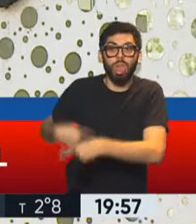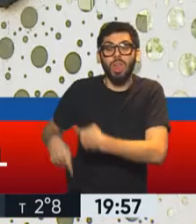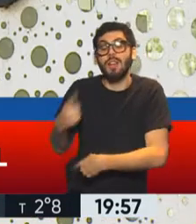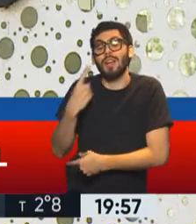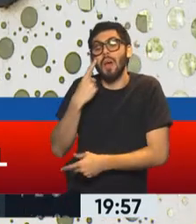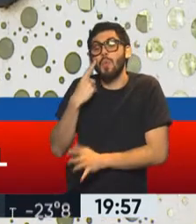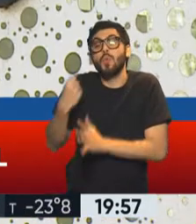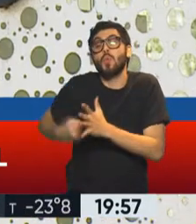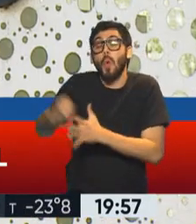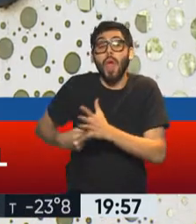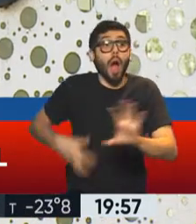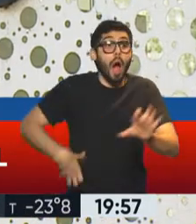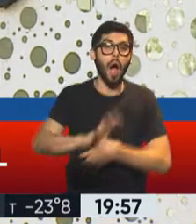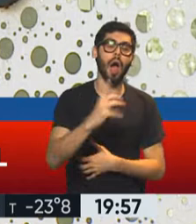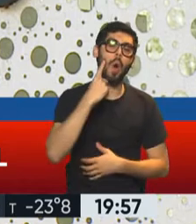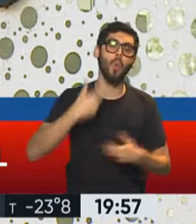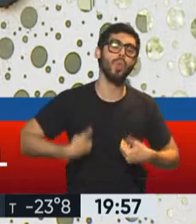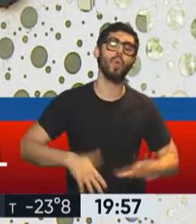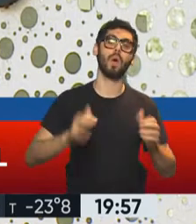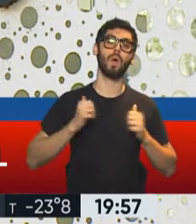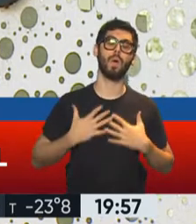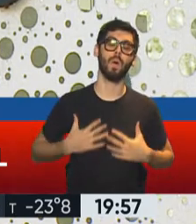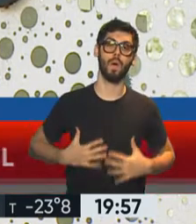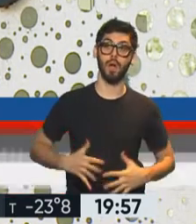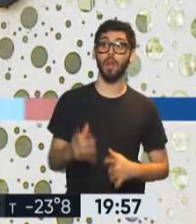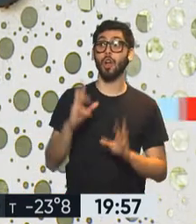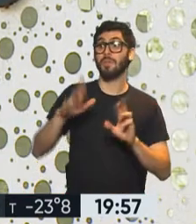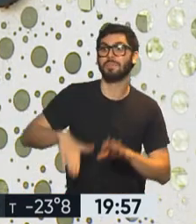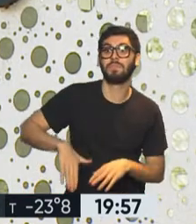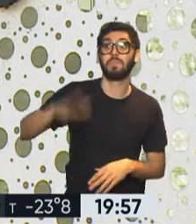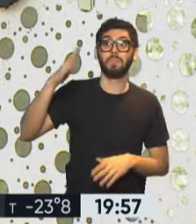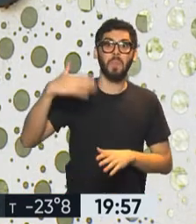bueno, que se integren a la sociedad, que sean mamás y papás, que tengan una calidad de vida buena.